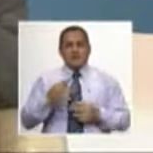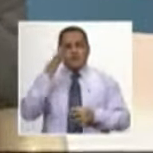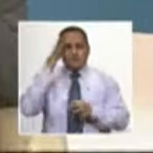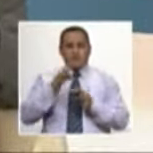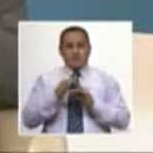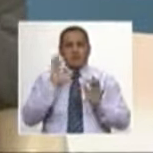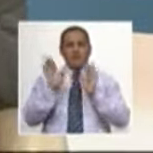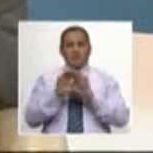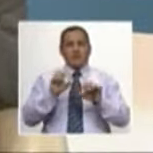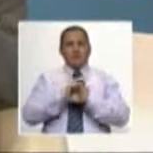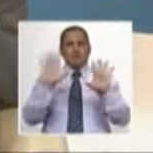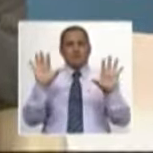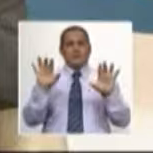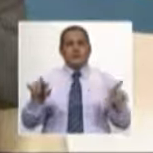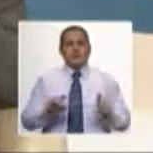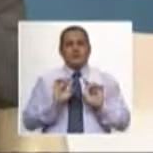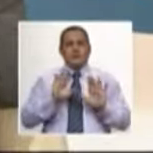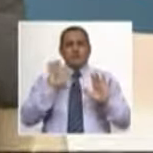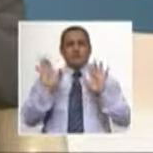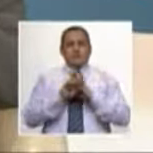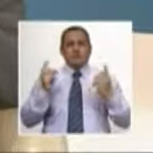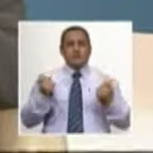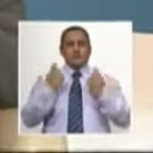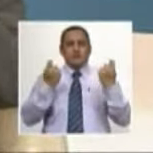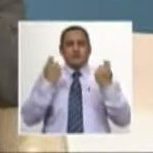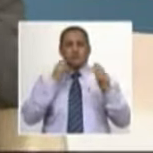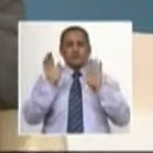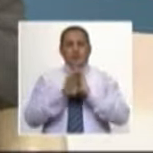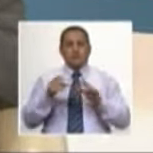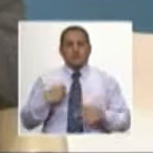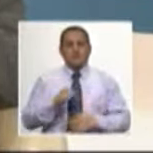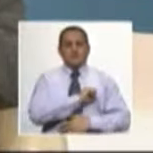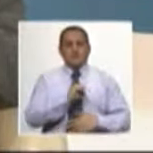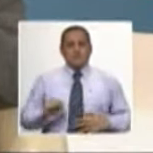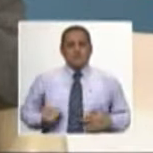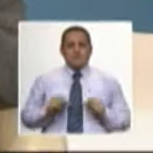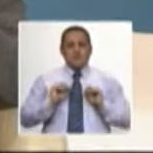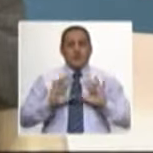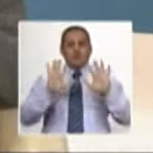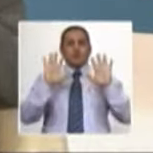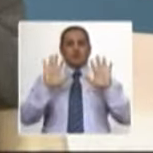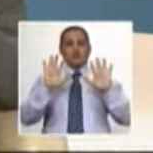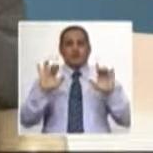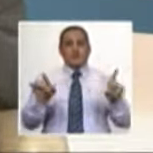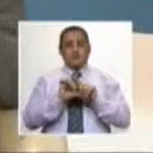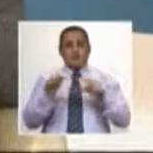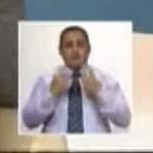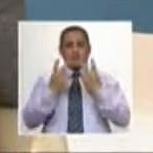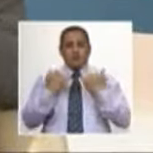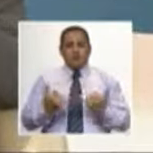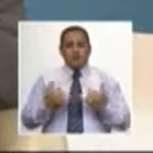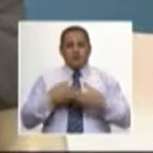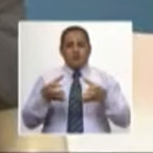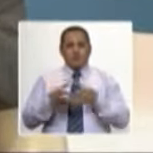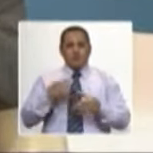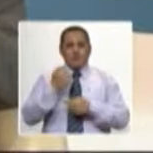de manera pública, ¿no?, probablemente en festividades como las del Señor de los Milagros, etcétera. ¿Estamos también allí ante un